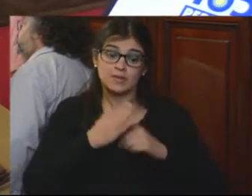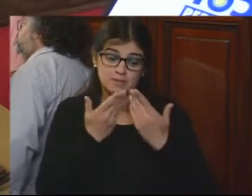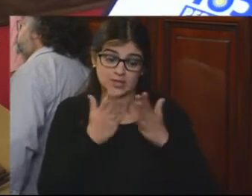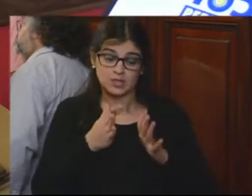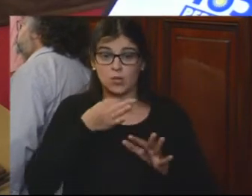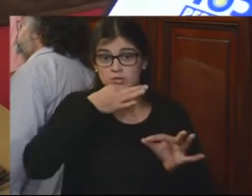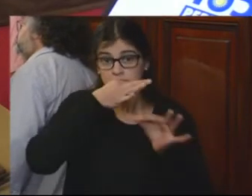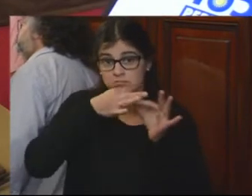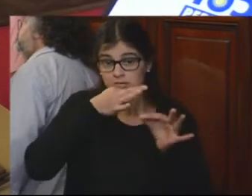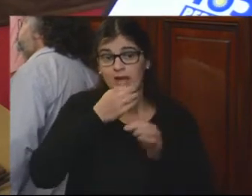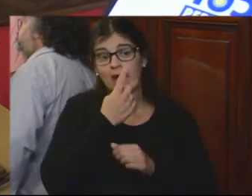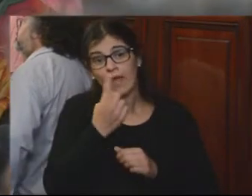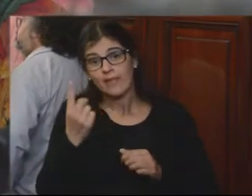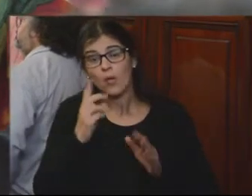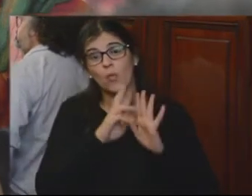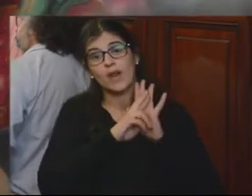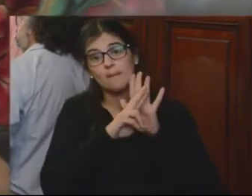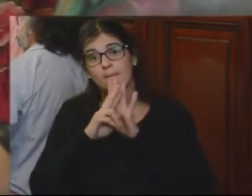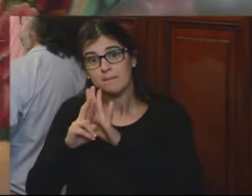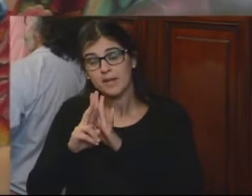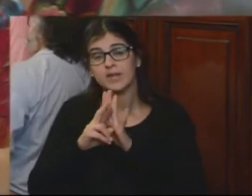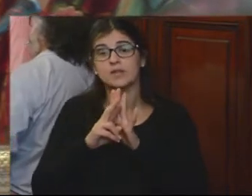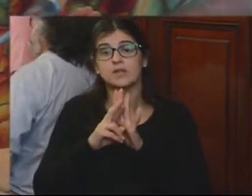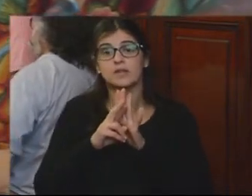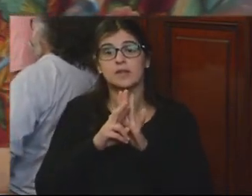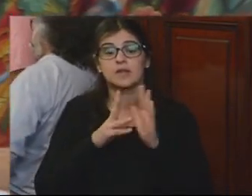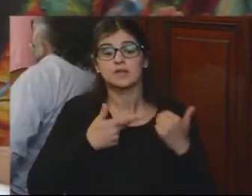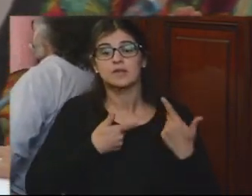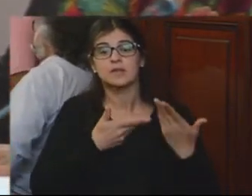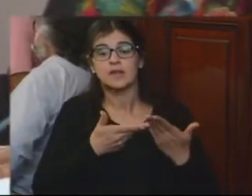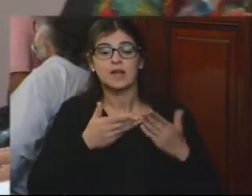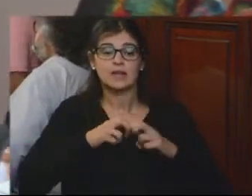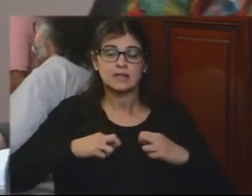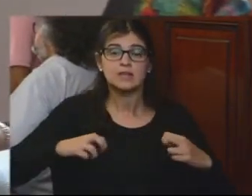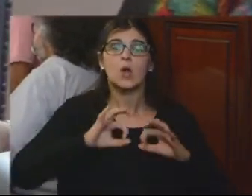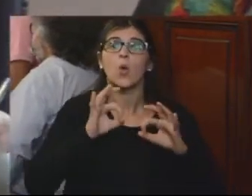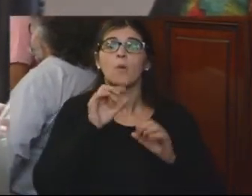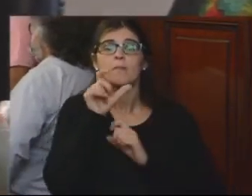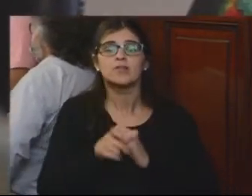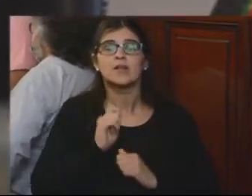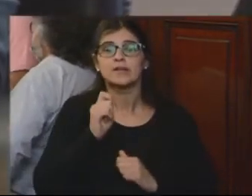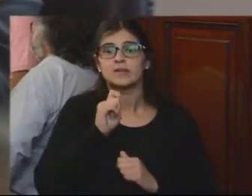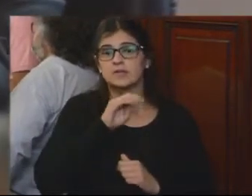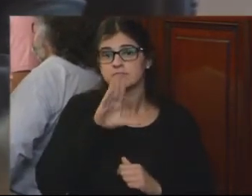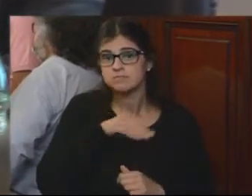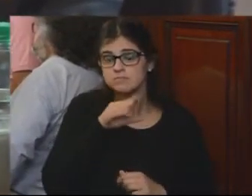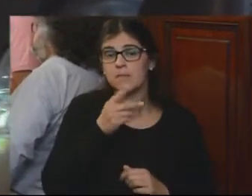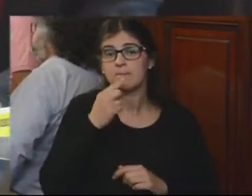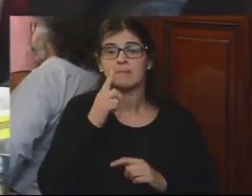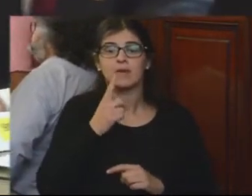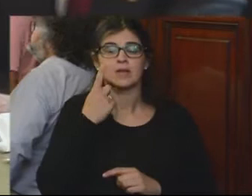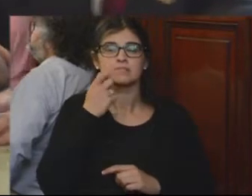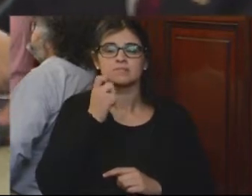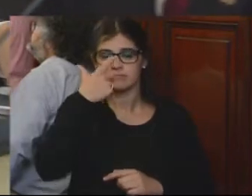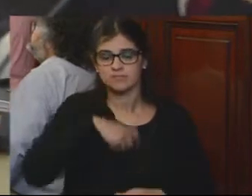intervenciones pues cada una de las representaciones presente a sus integrantes o la persona que va a hacer uso de la palabra pues se identifique